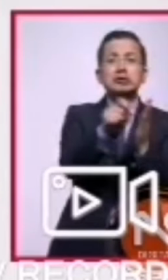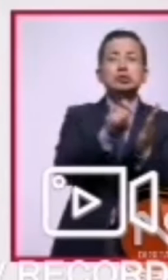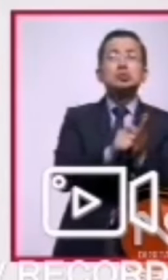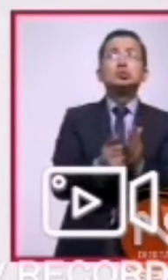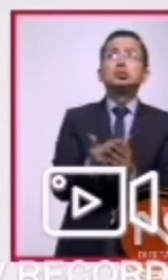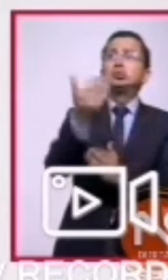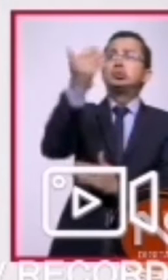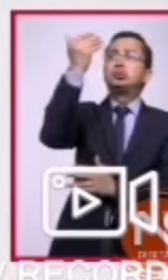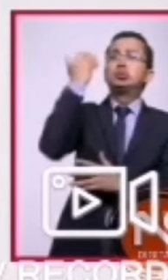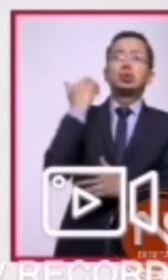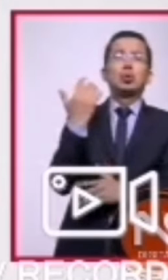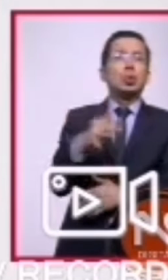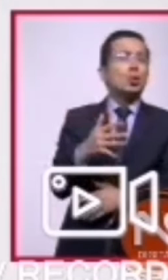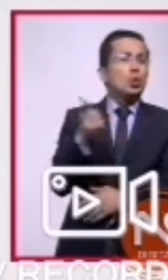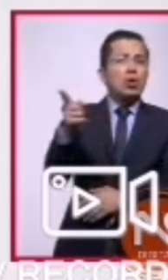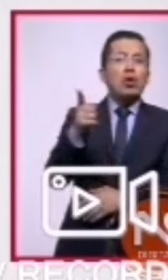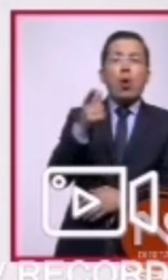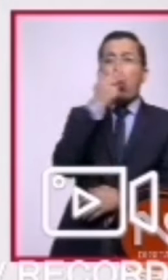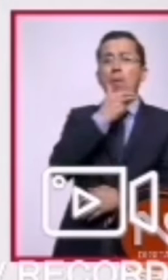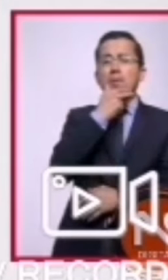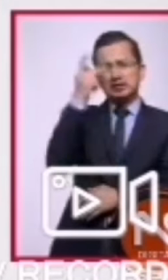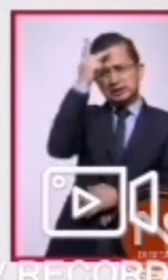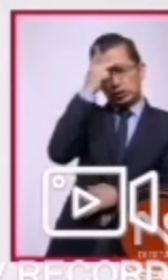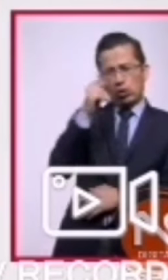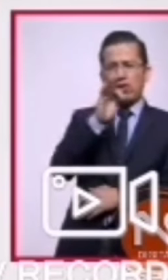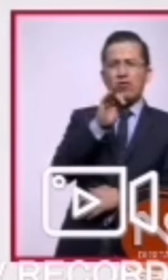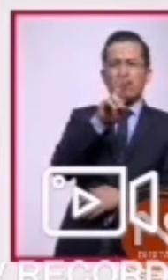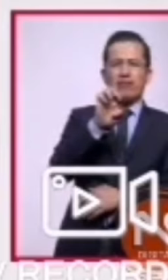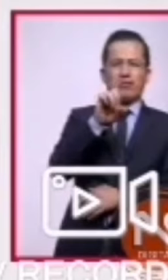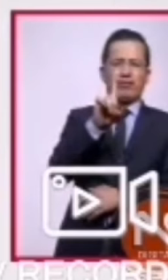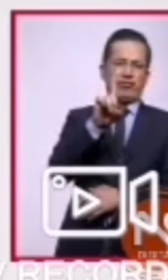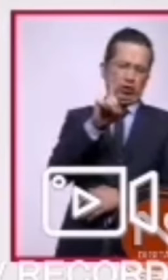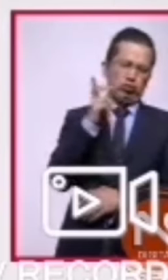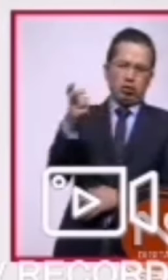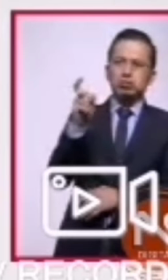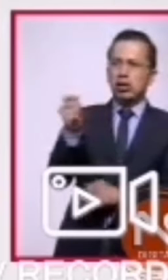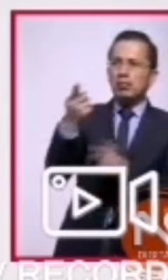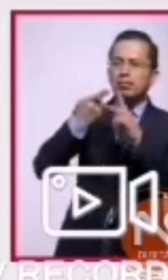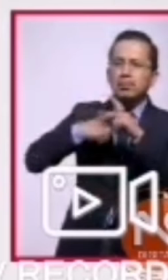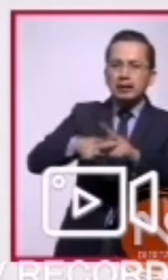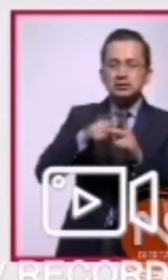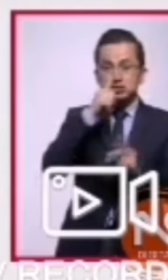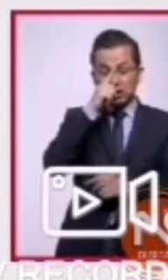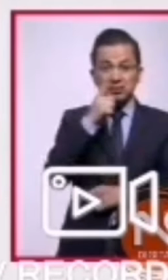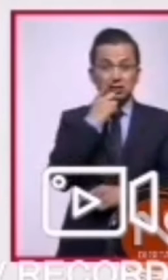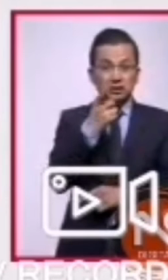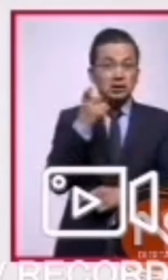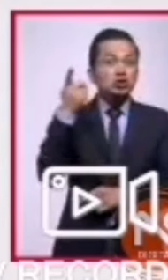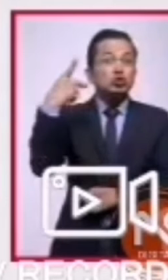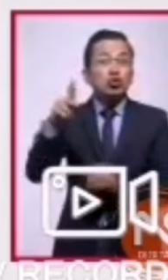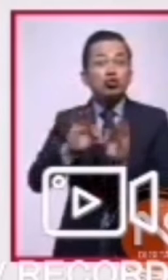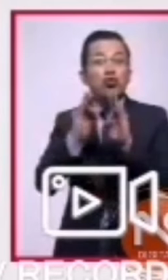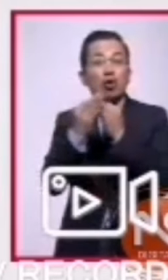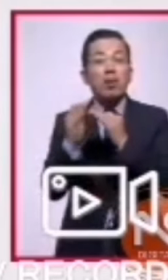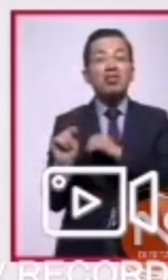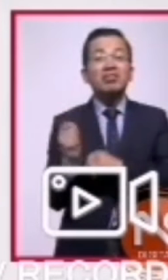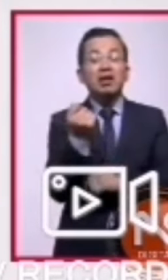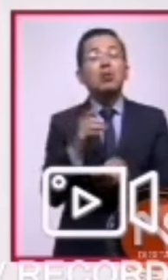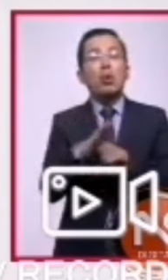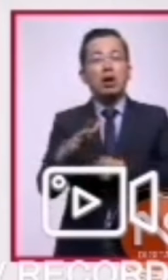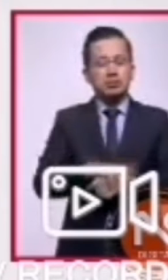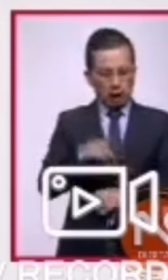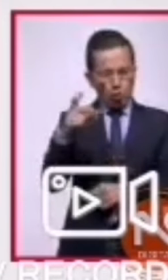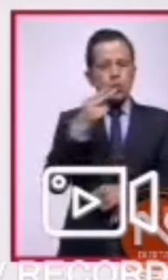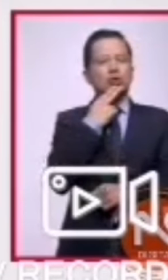Freud, por ejemplo, empieza como padre del psicoanálisis, una de las muchas técnicas que utilizaba, aparte de